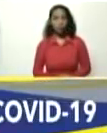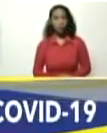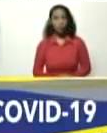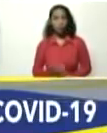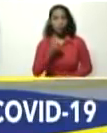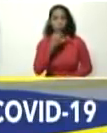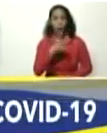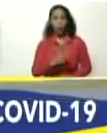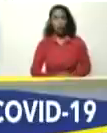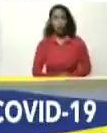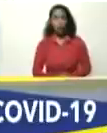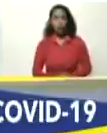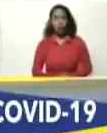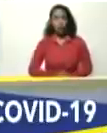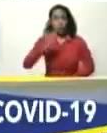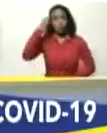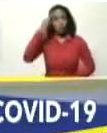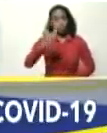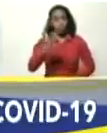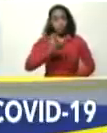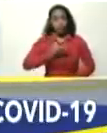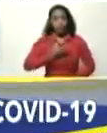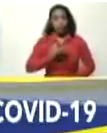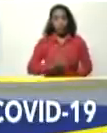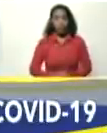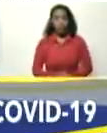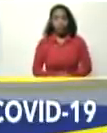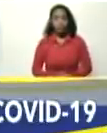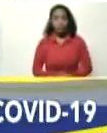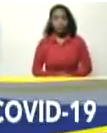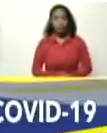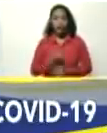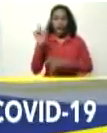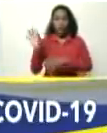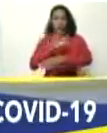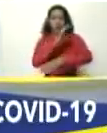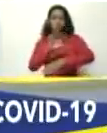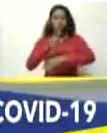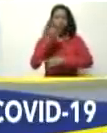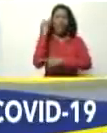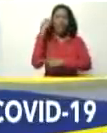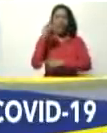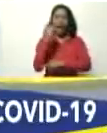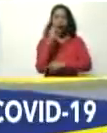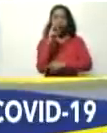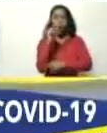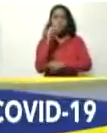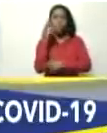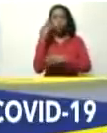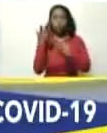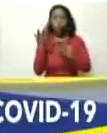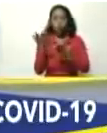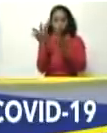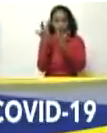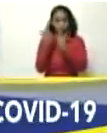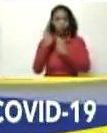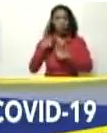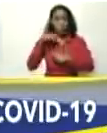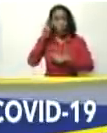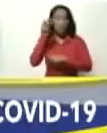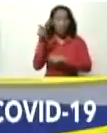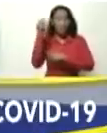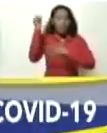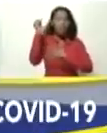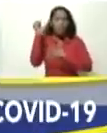Bueno, Carmen Teresa, ¿cómo estuvo ese concierto ayer, Nahum? Cuéntame, te vi bailando.